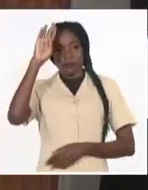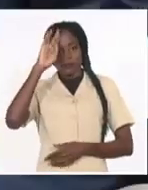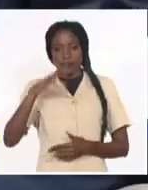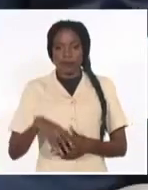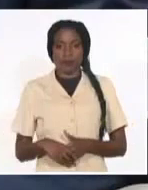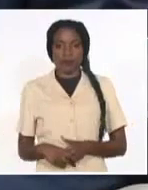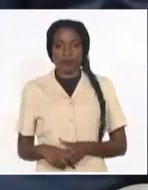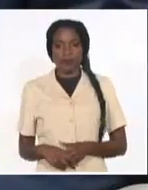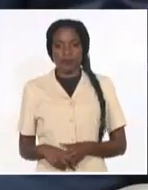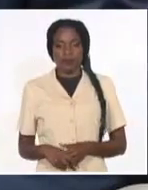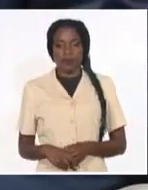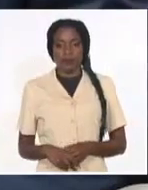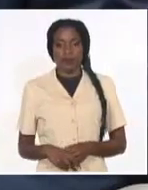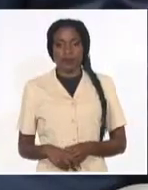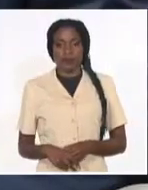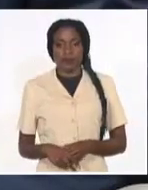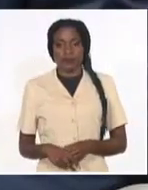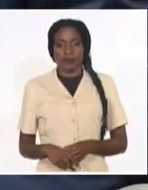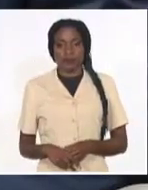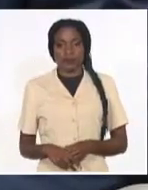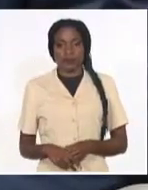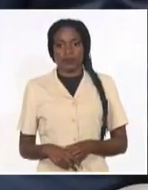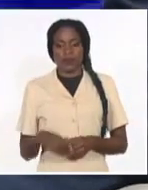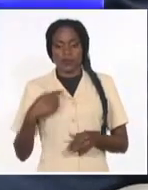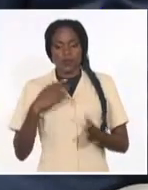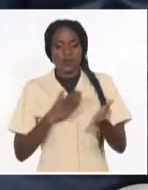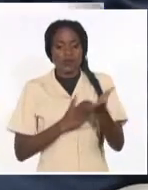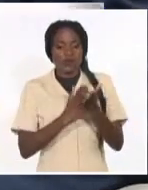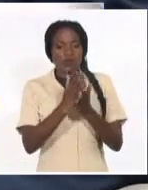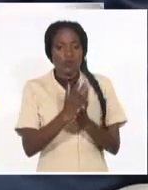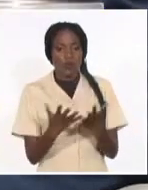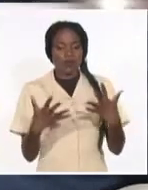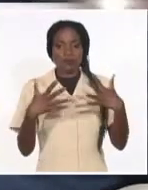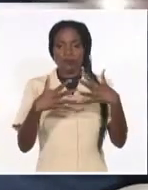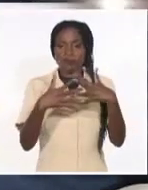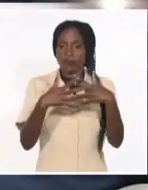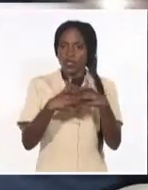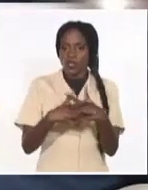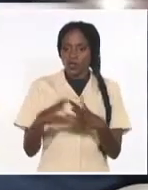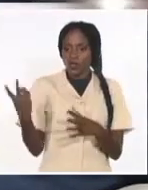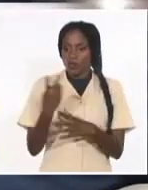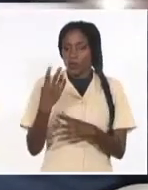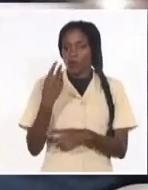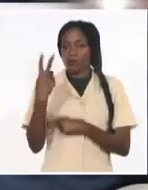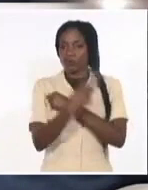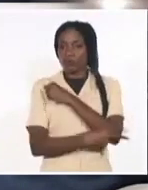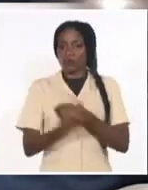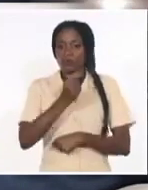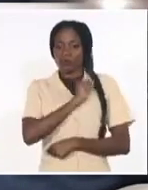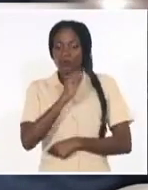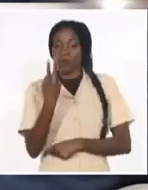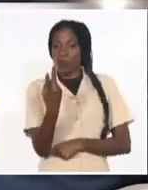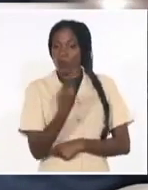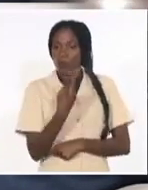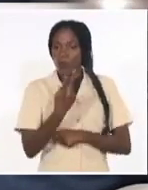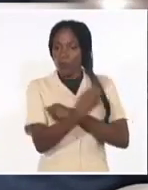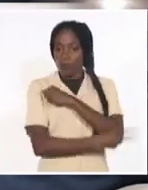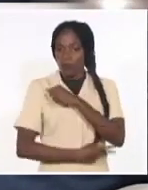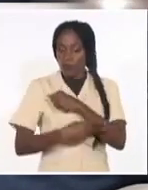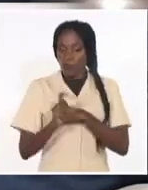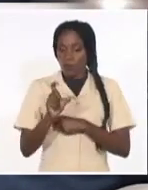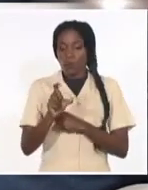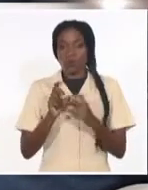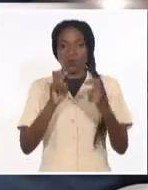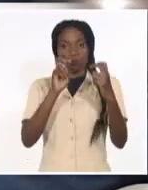da continuidad a los consensos que hemos logrado construir mutuamente en los últimos encuentros